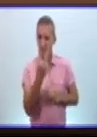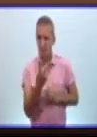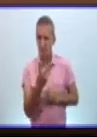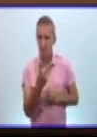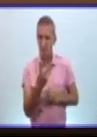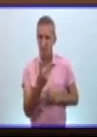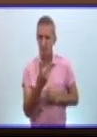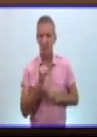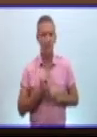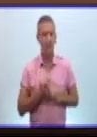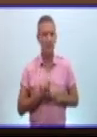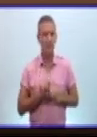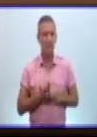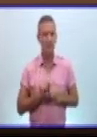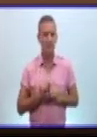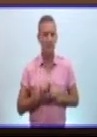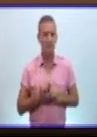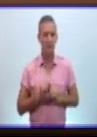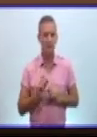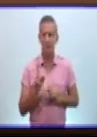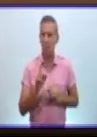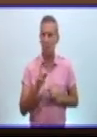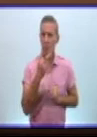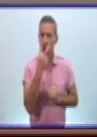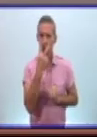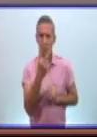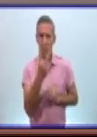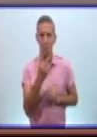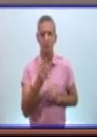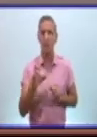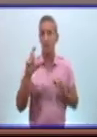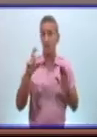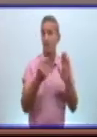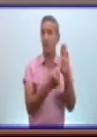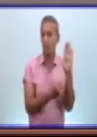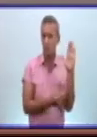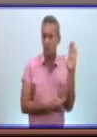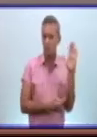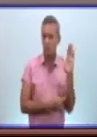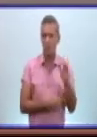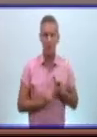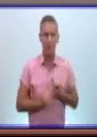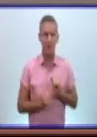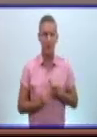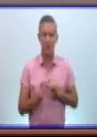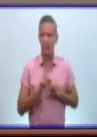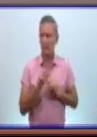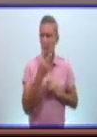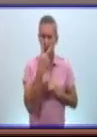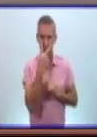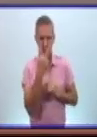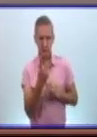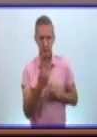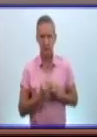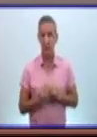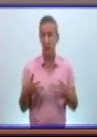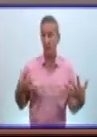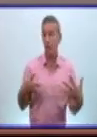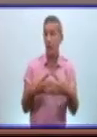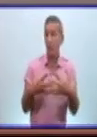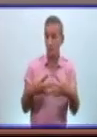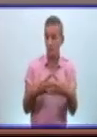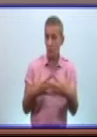vista no se observan sus componentes, ¿verdad? Es una mezcla porque es